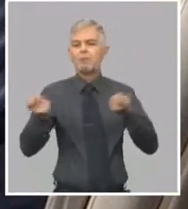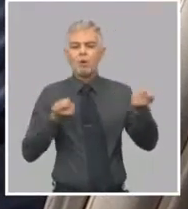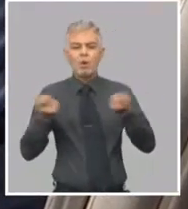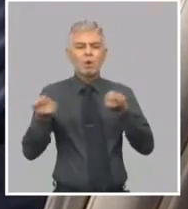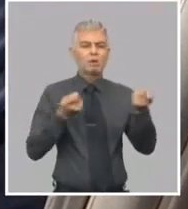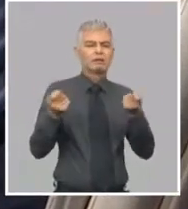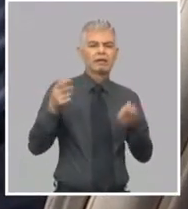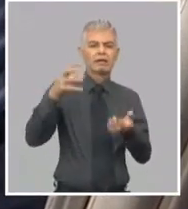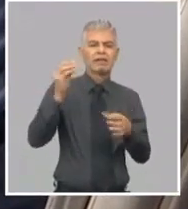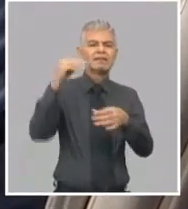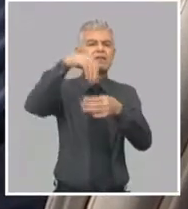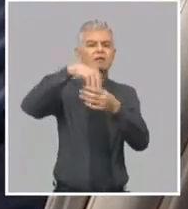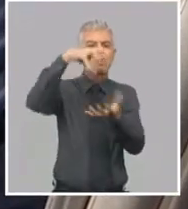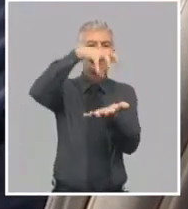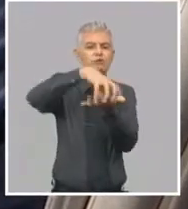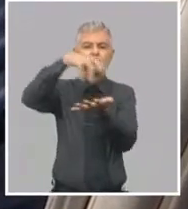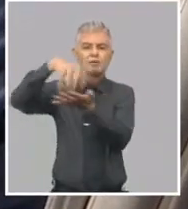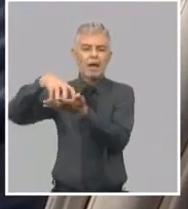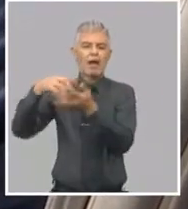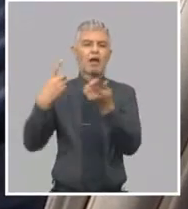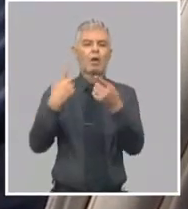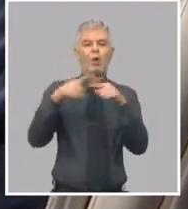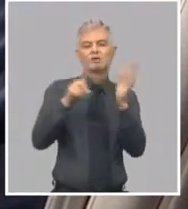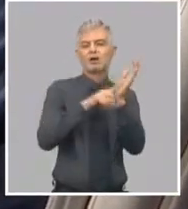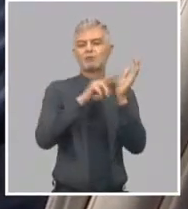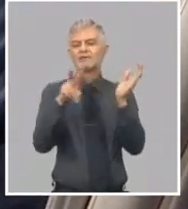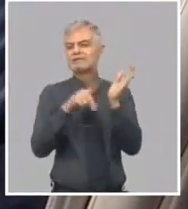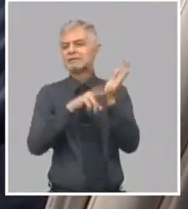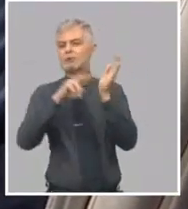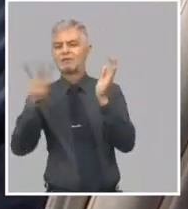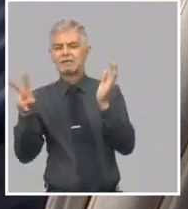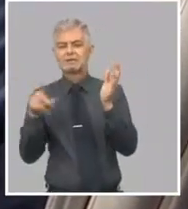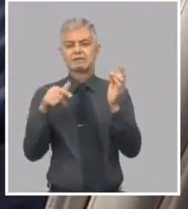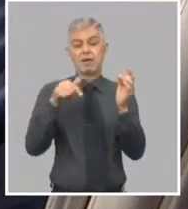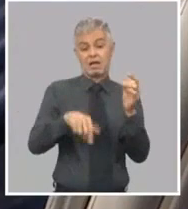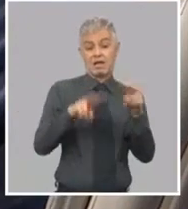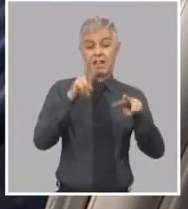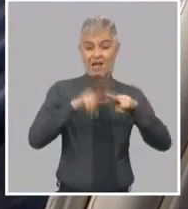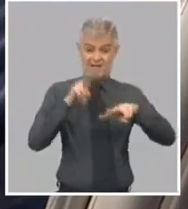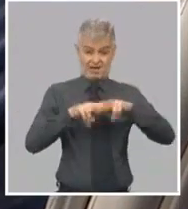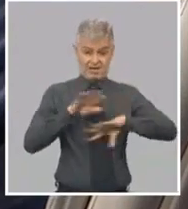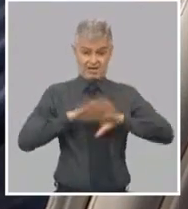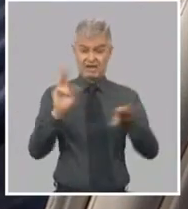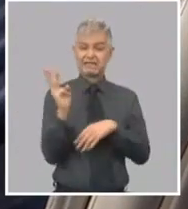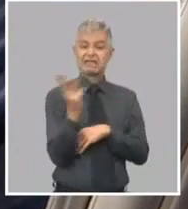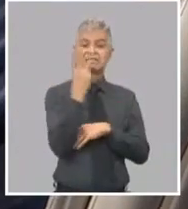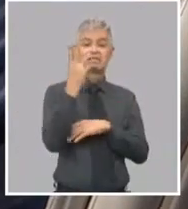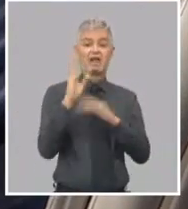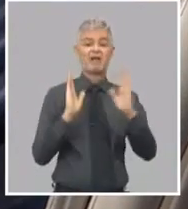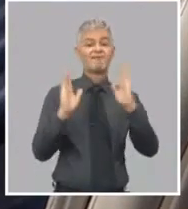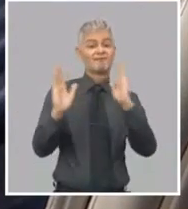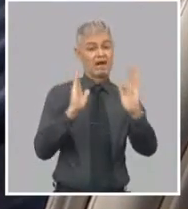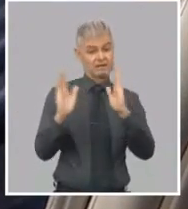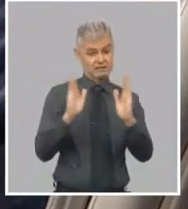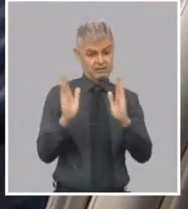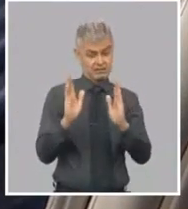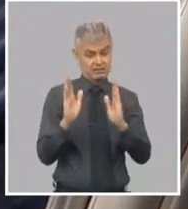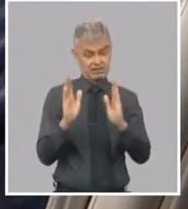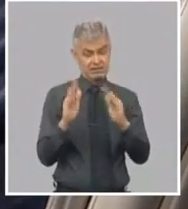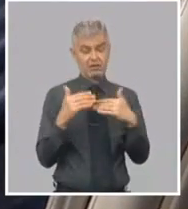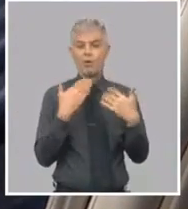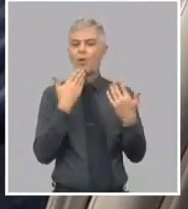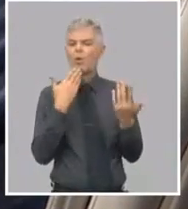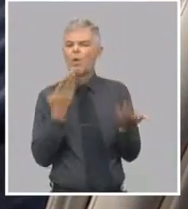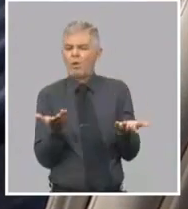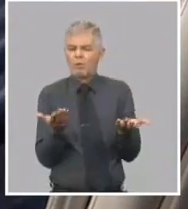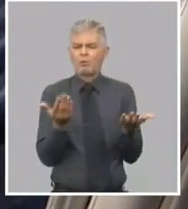intermunicipal en las provincias que están en la nueva normalidad e incluso en la habana en su tercera en su tercera fase qué información hay sobre cómo ha ido hace